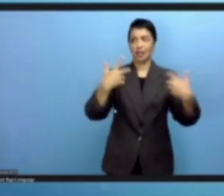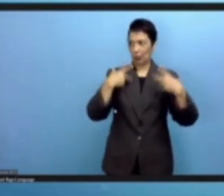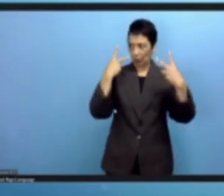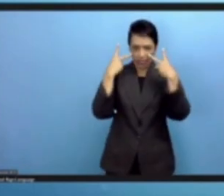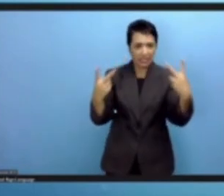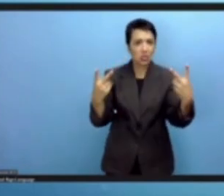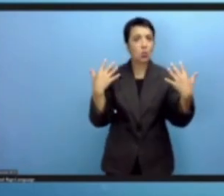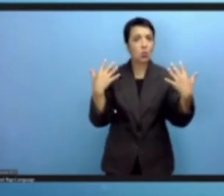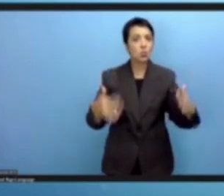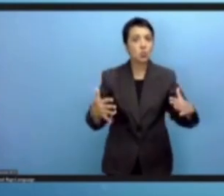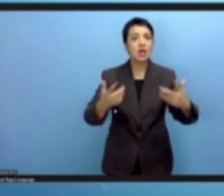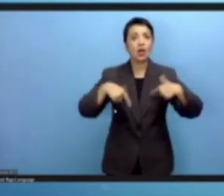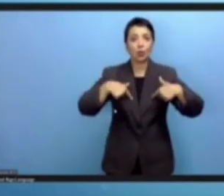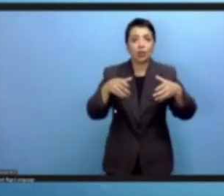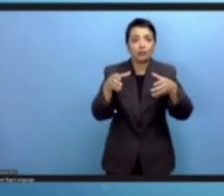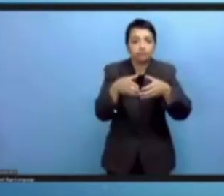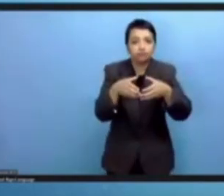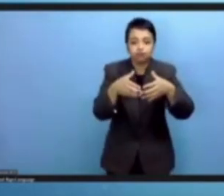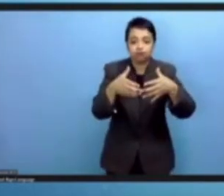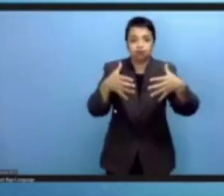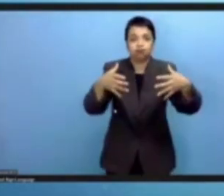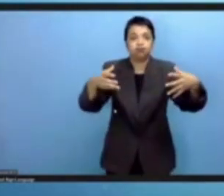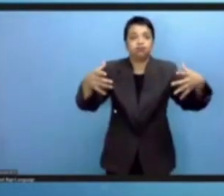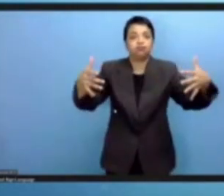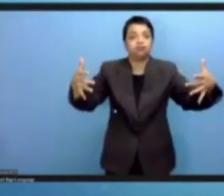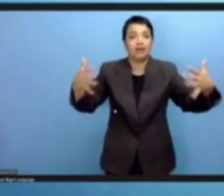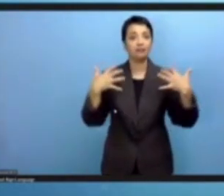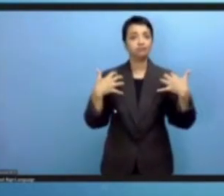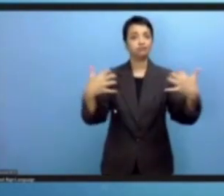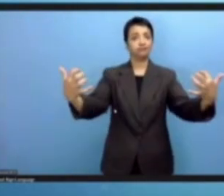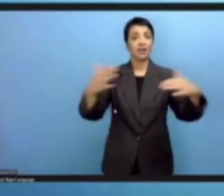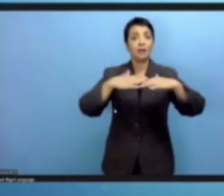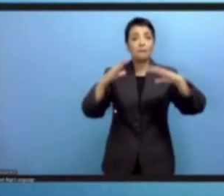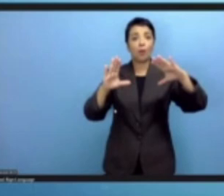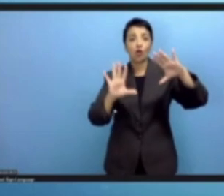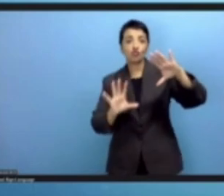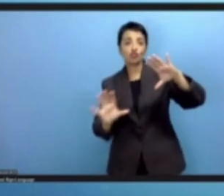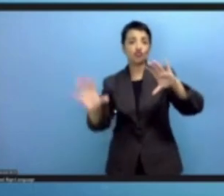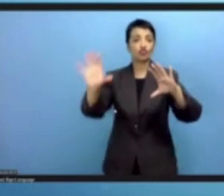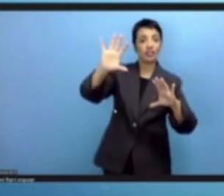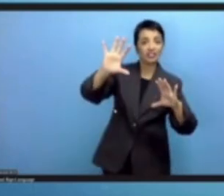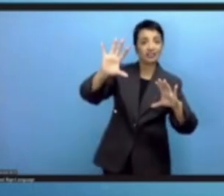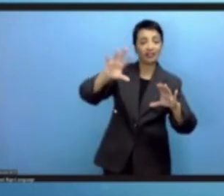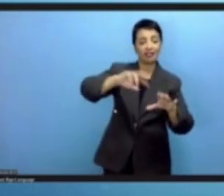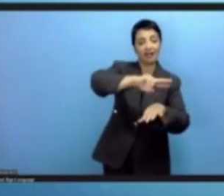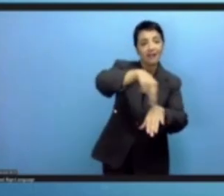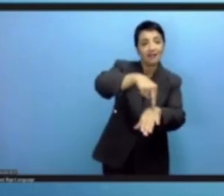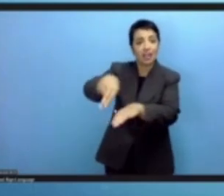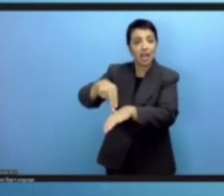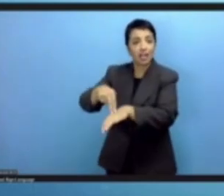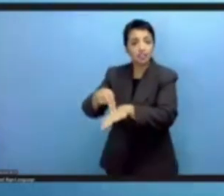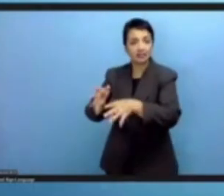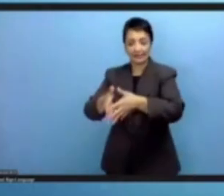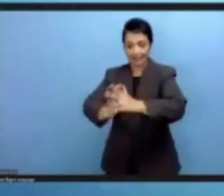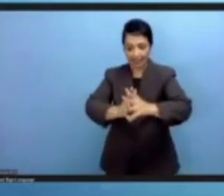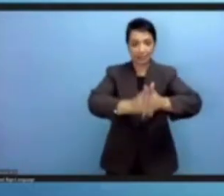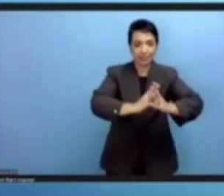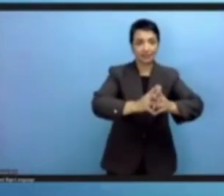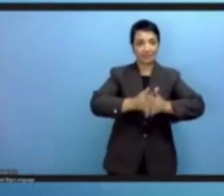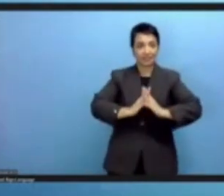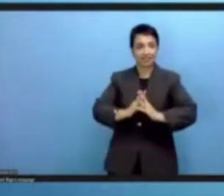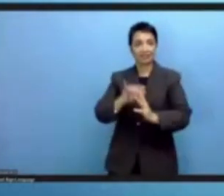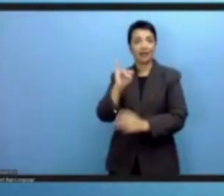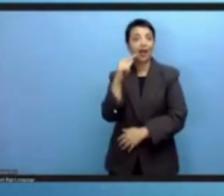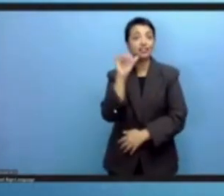También ver el crecimiento de esta comunidad hay muchos más y jefes regionales nacionales